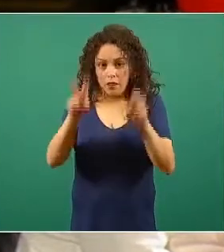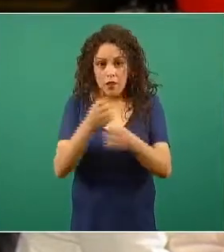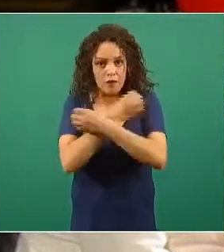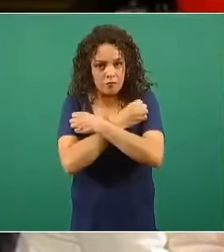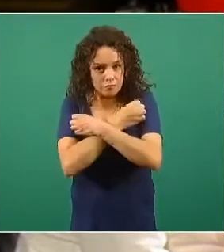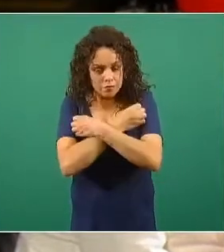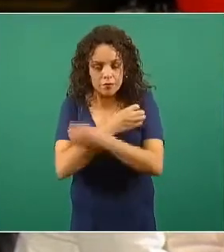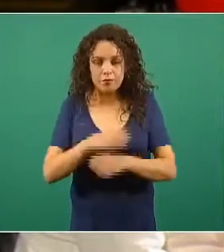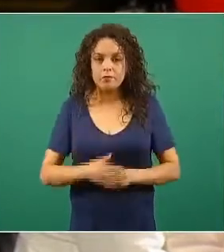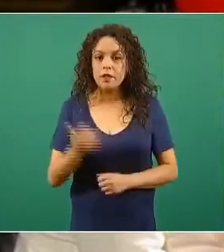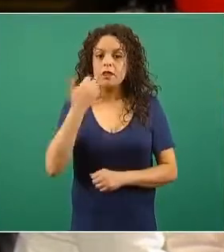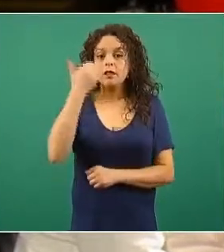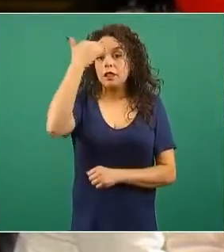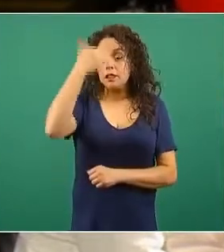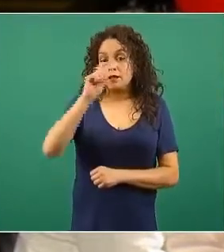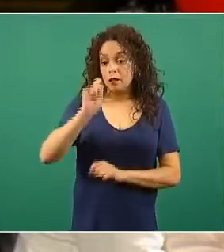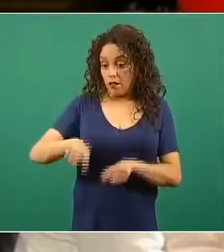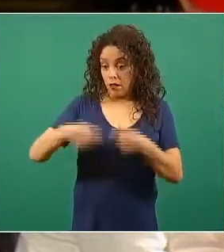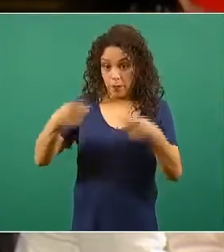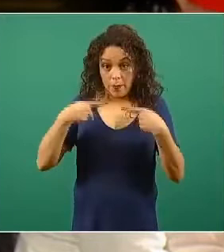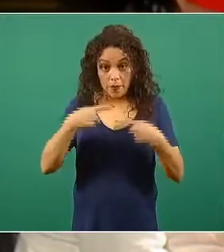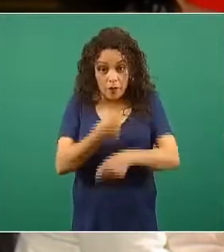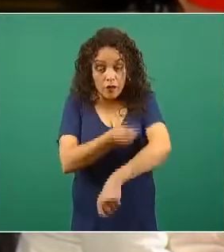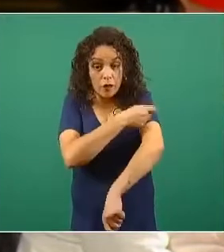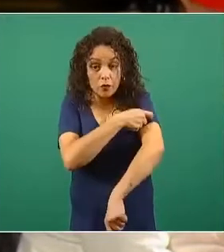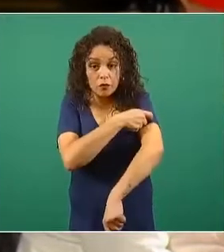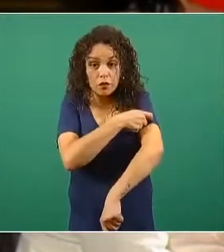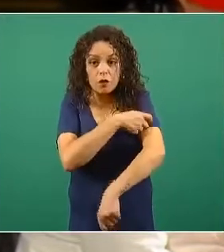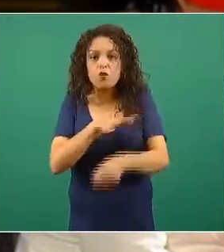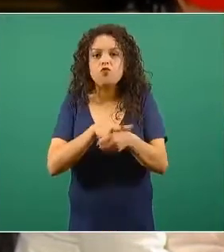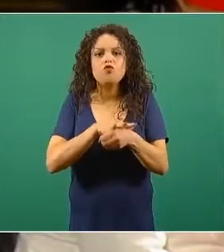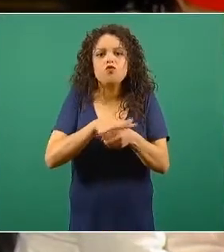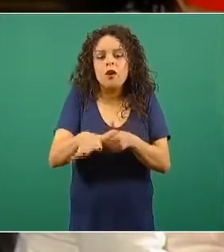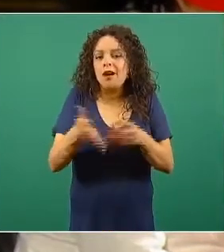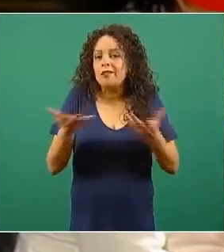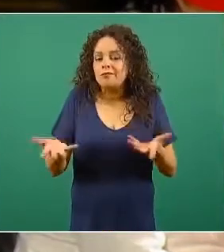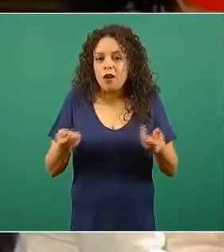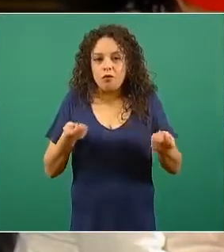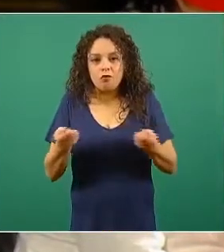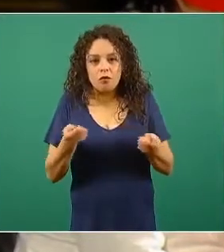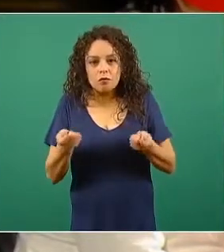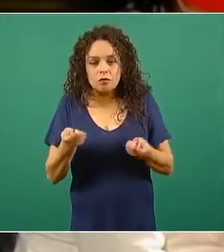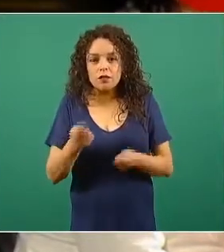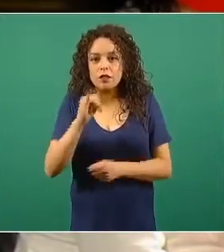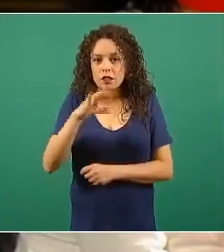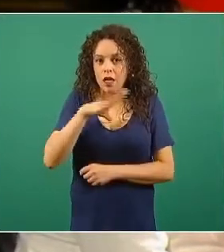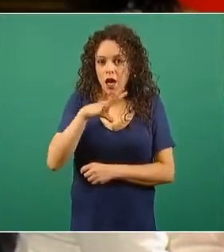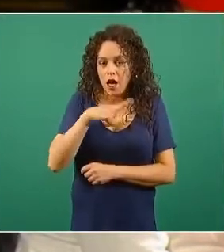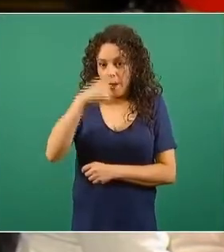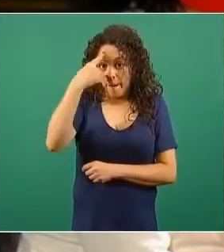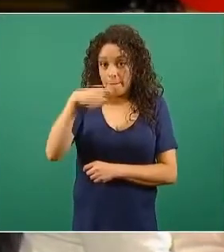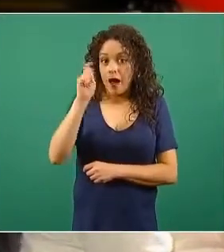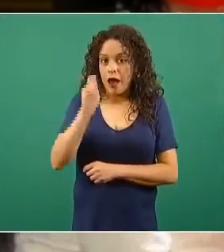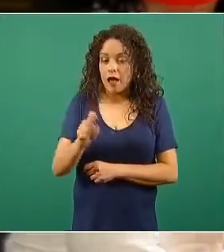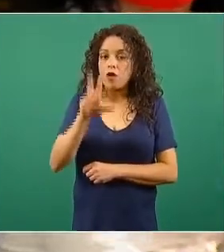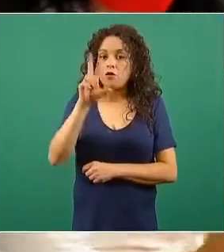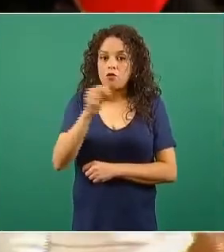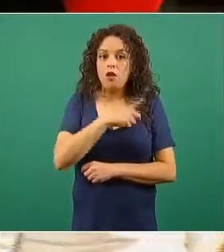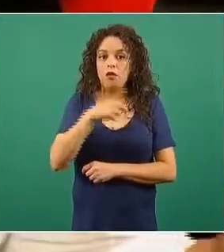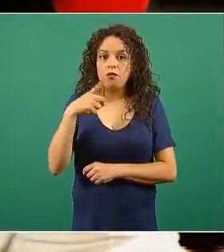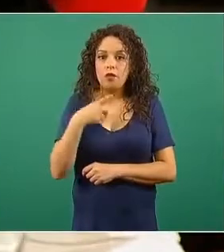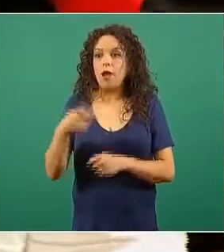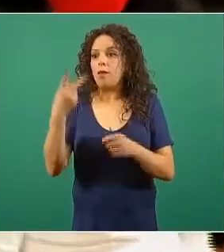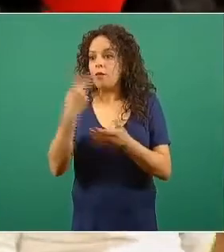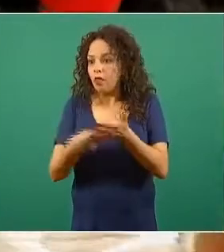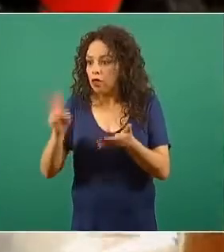el padrón de las personas que reciban esta vacuna y cuáles van a ser los controles que se van a establecer para evitar la duplicidad, porque en el